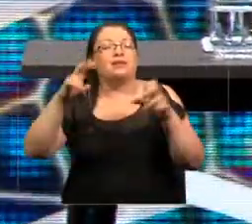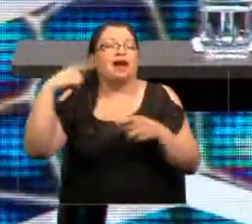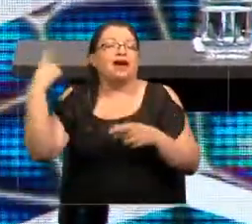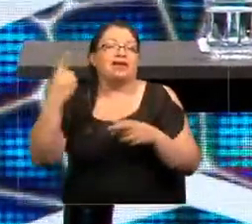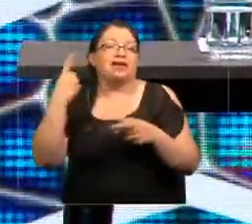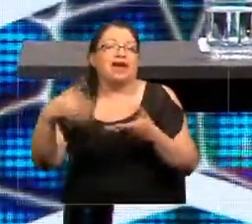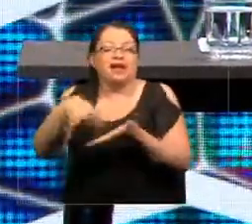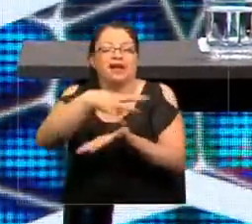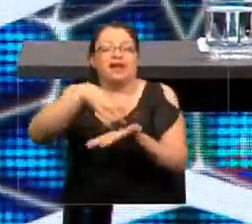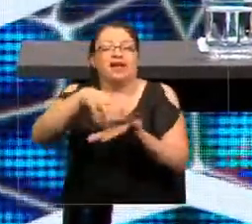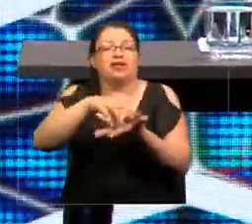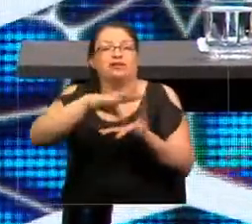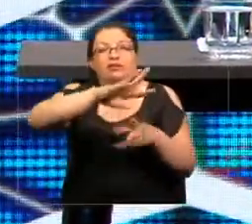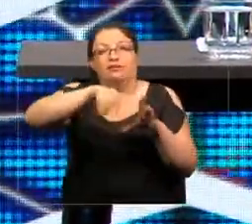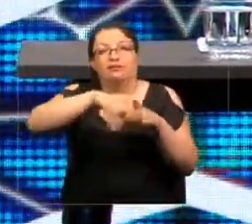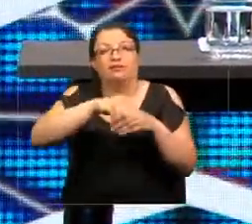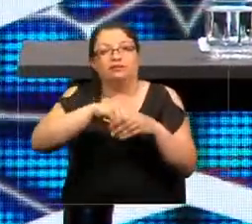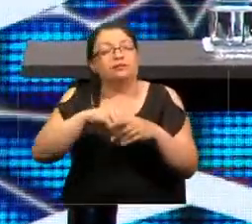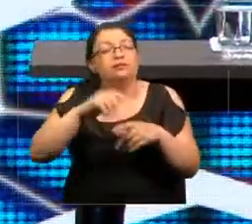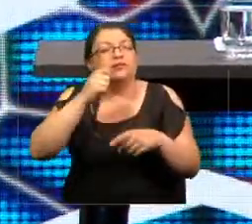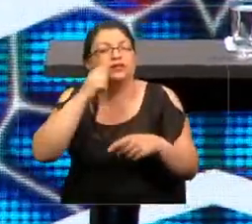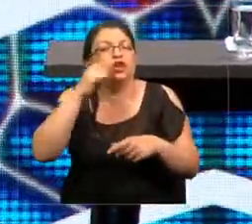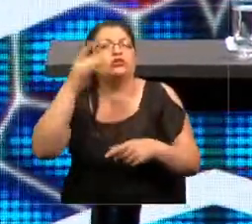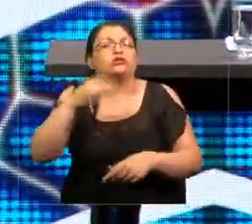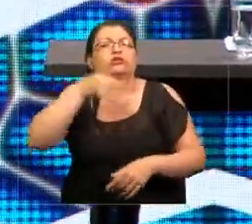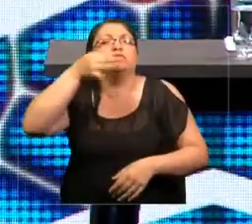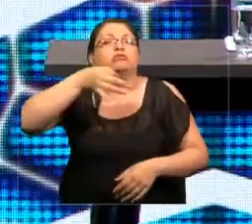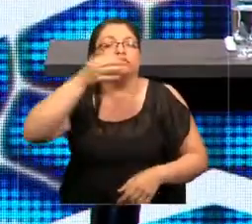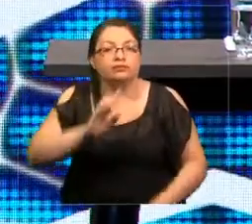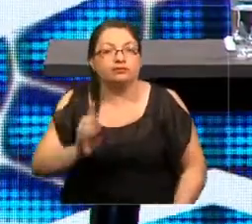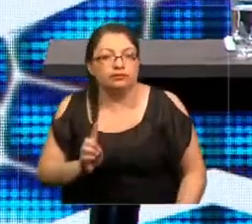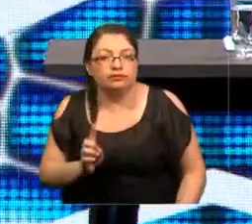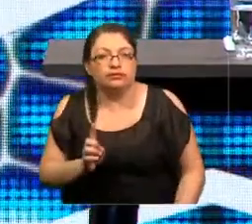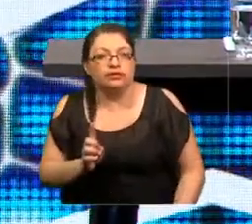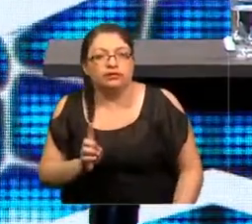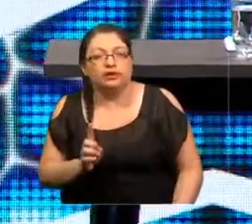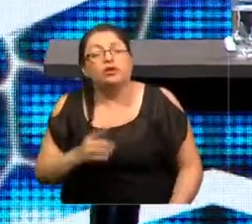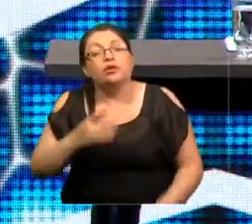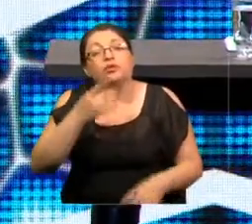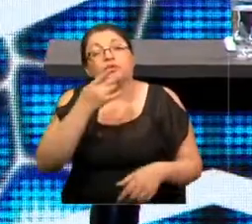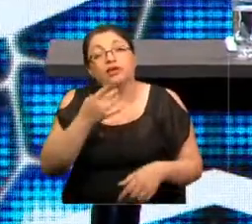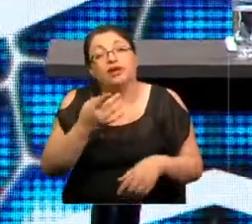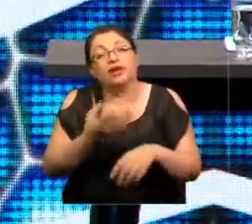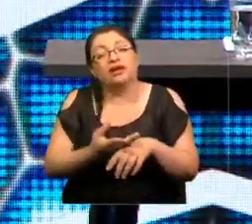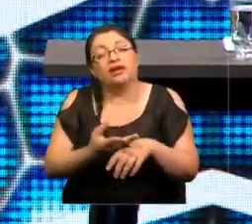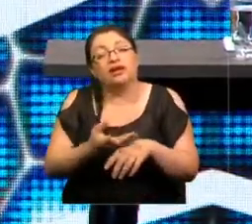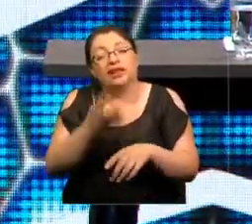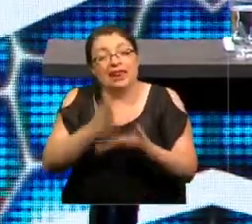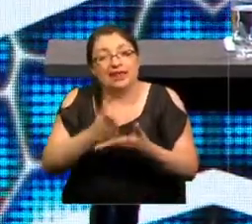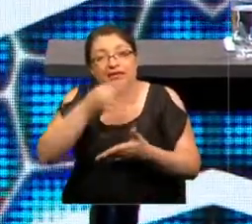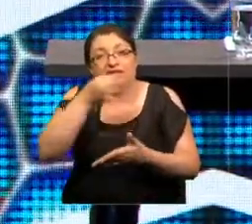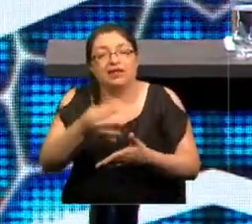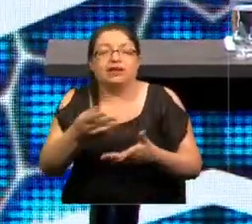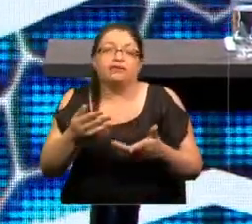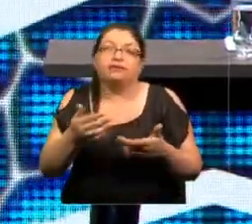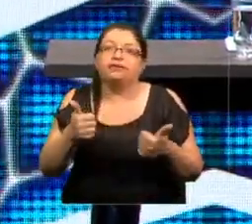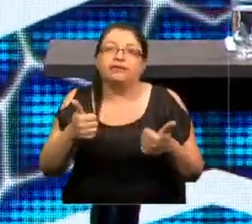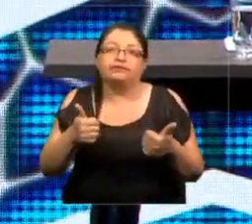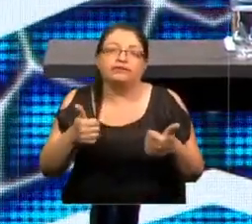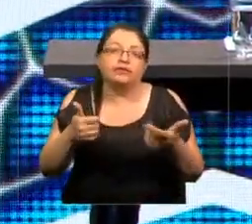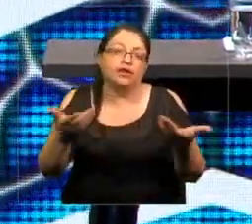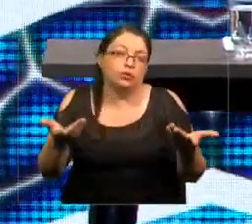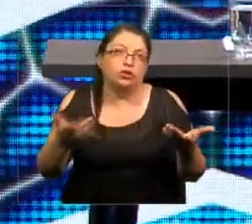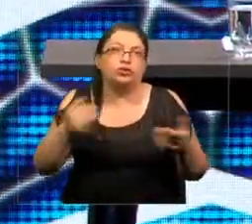que no es sólo una retórica porque hay que decir que si bien bueno son